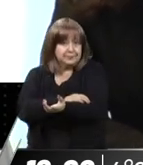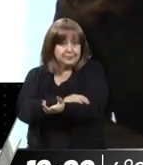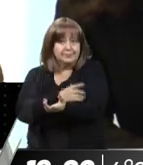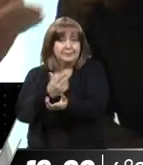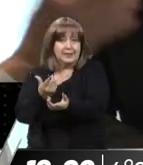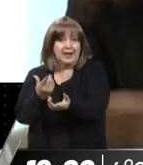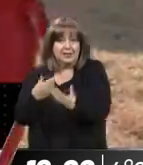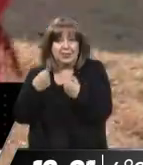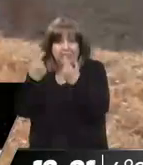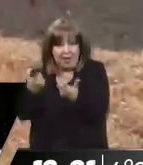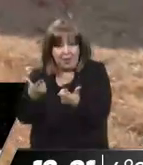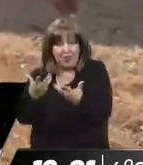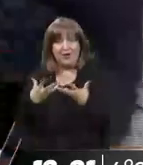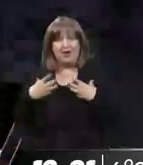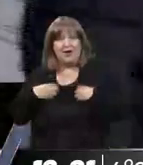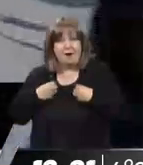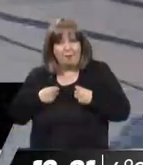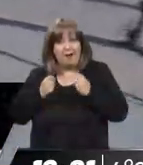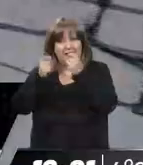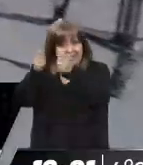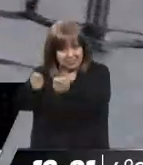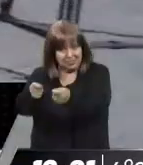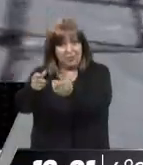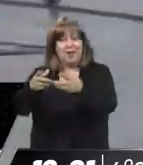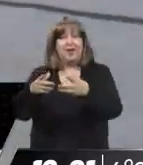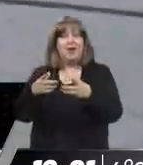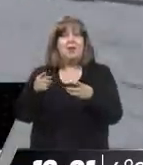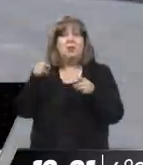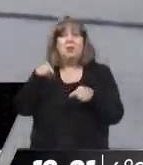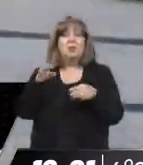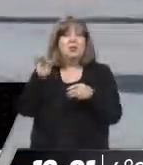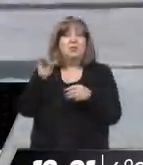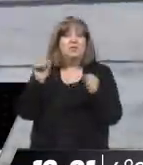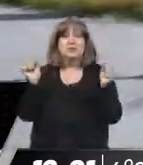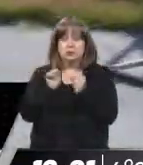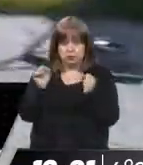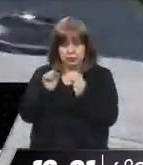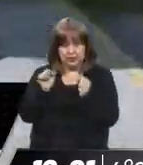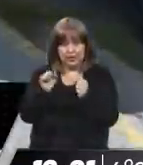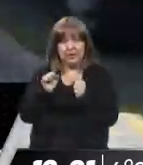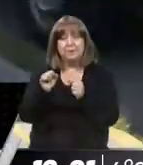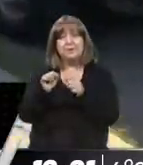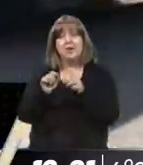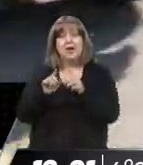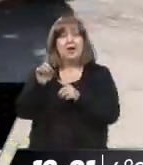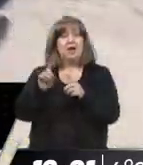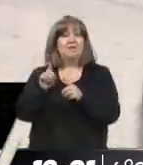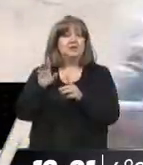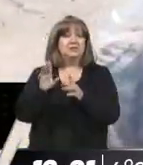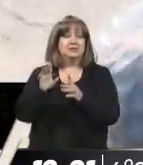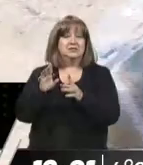va a brindar abrigo en estos días que están siendo muy duros para ellos. Prácticamente les va a llegar